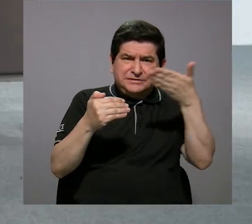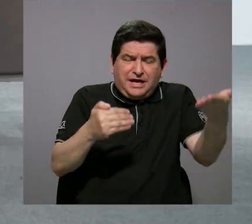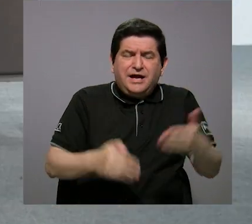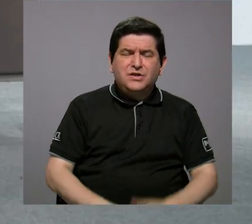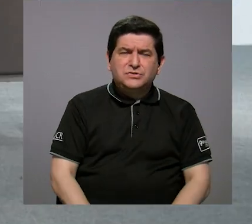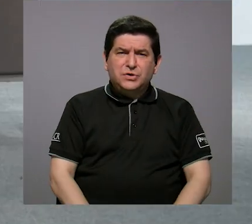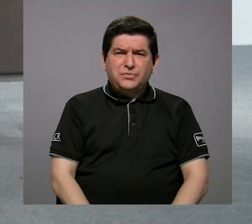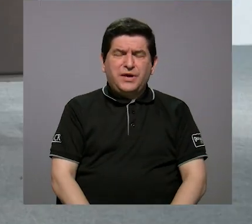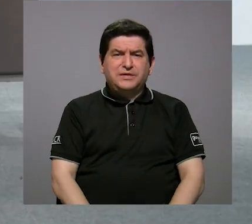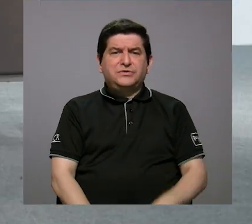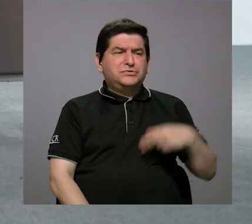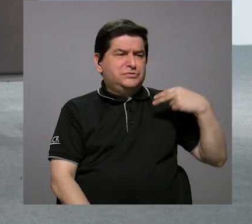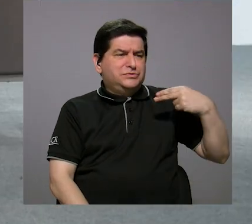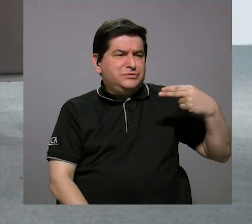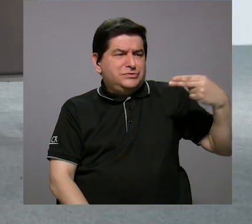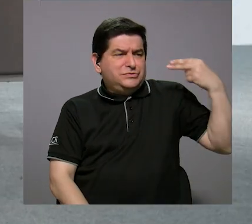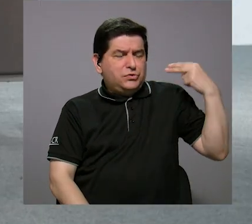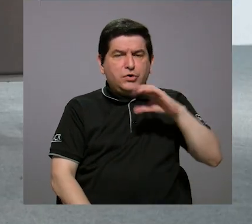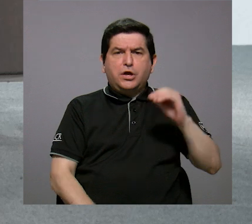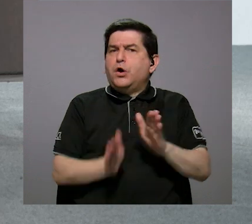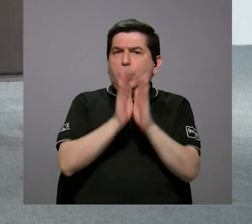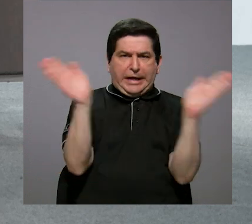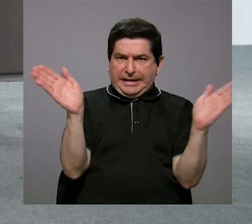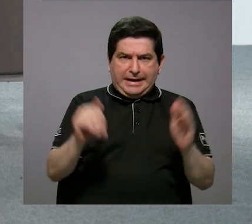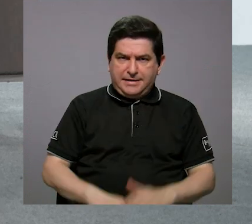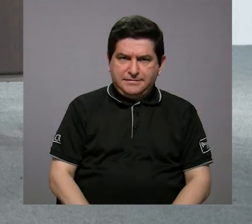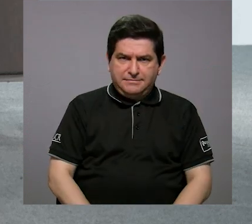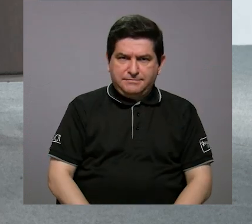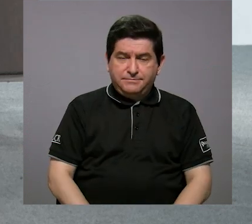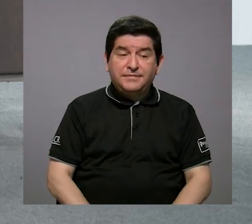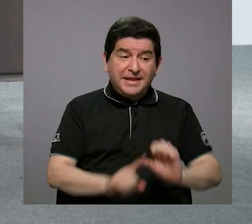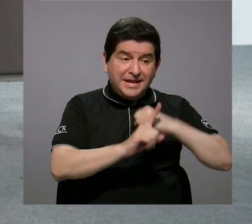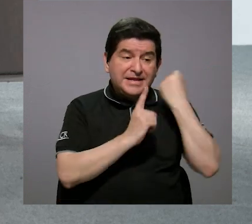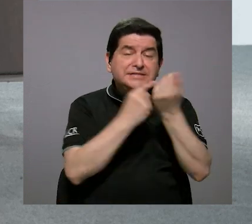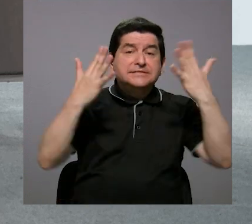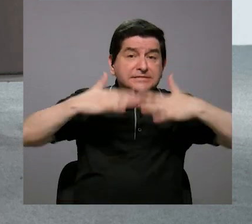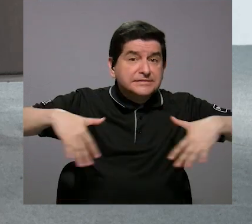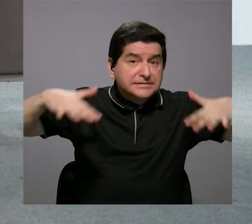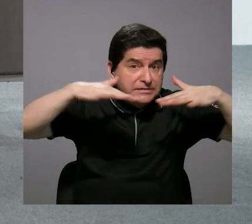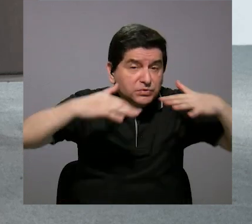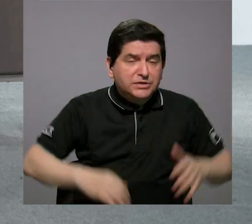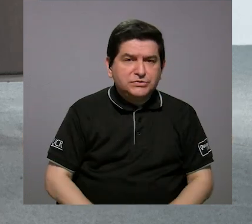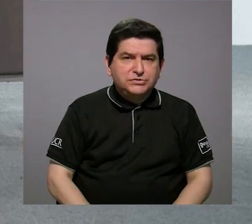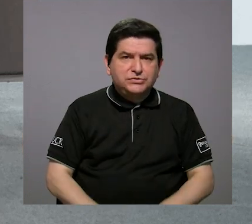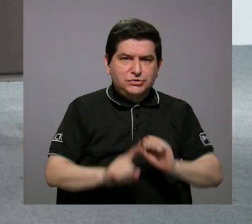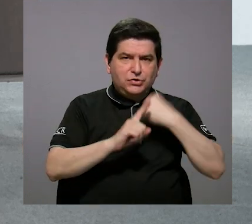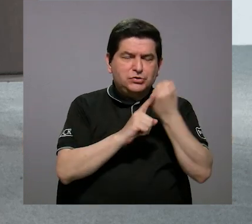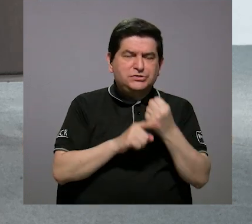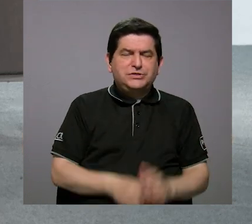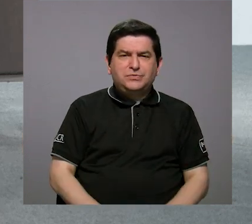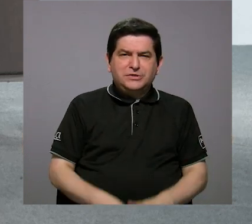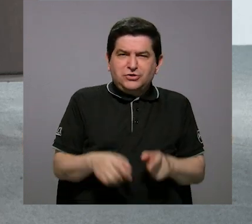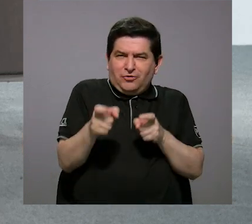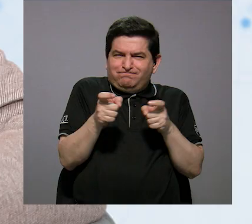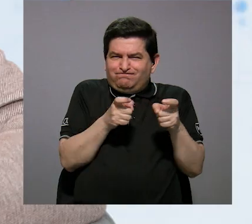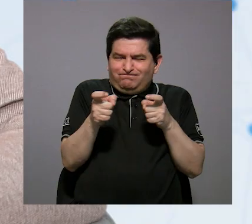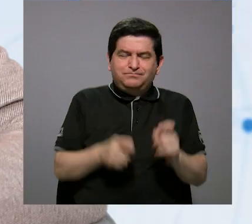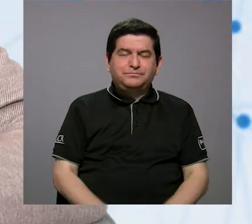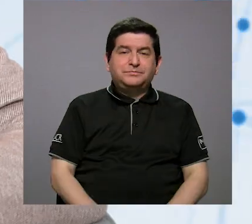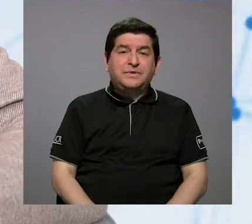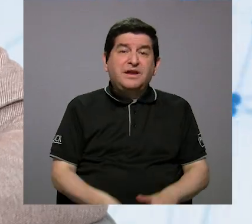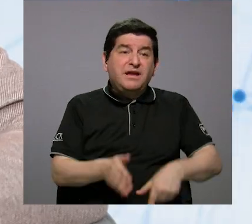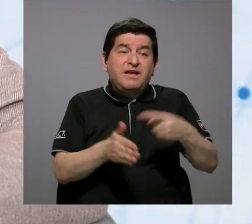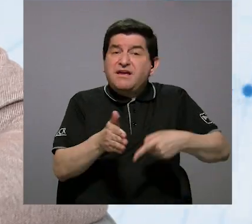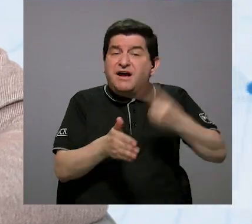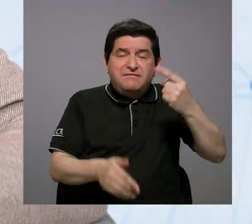objetos patrimoniales y a cualquier objeto en general. Sobre todo, digamos, las condiciones ambientales, las condiciones de manipulación, y un